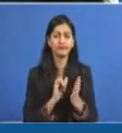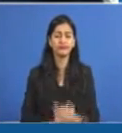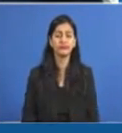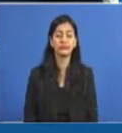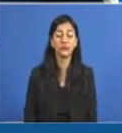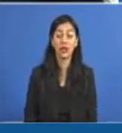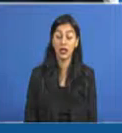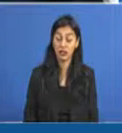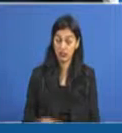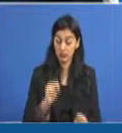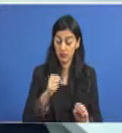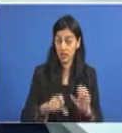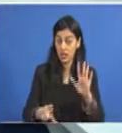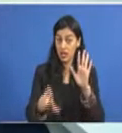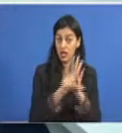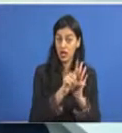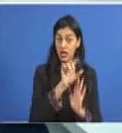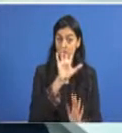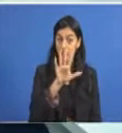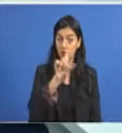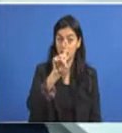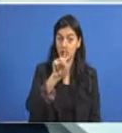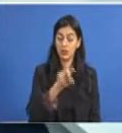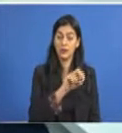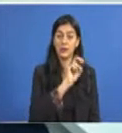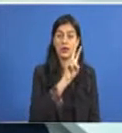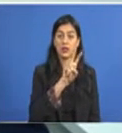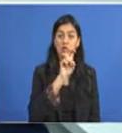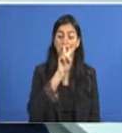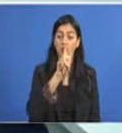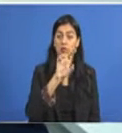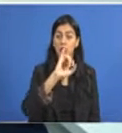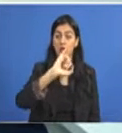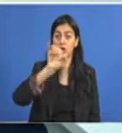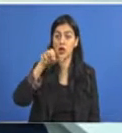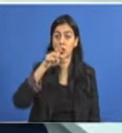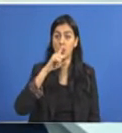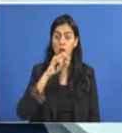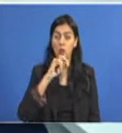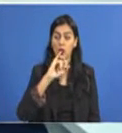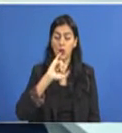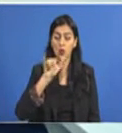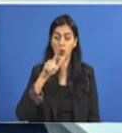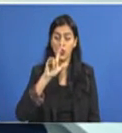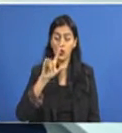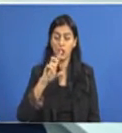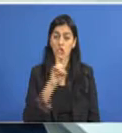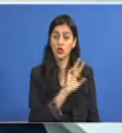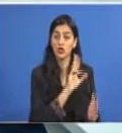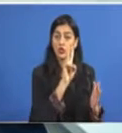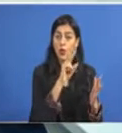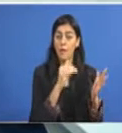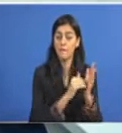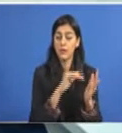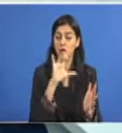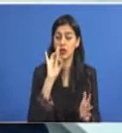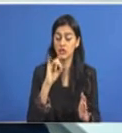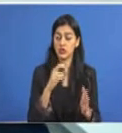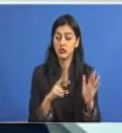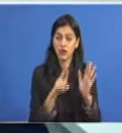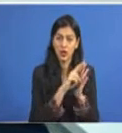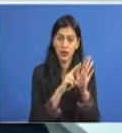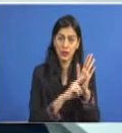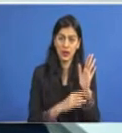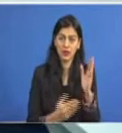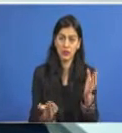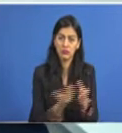ley 51 del 22 de julio del 2008, que fue modificada por la 82 del 2012 y reglamentada por el